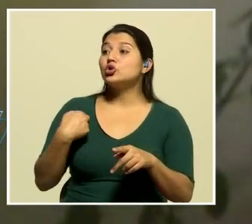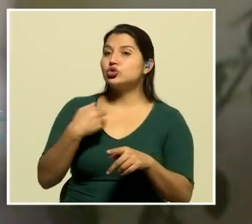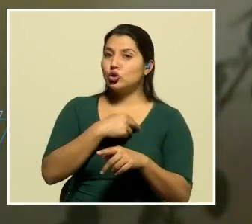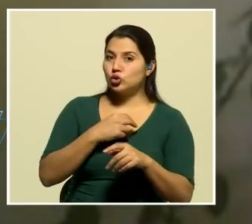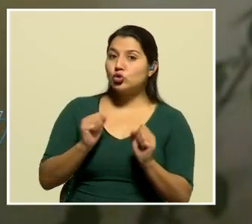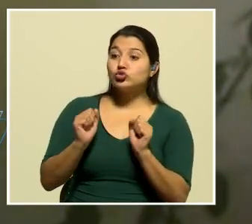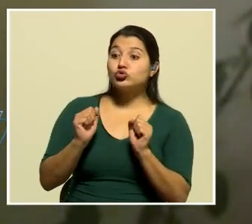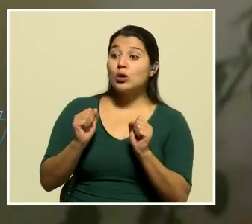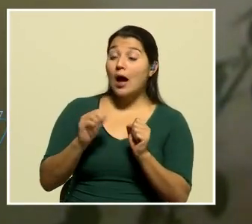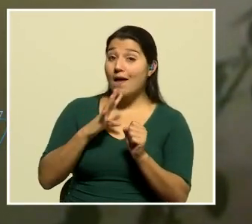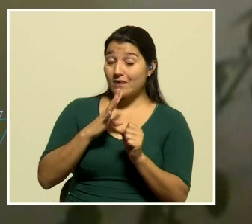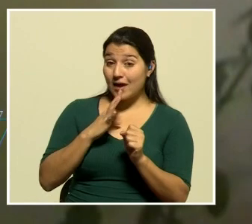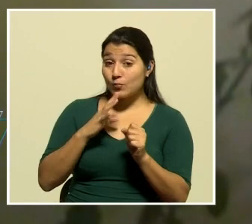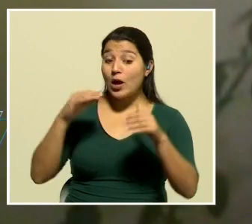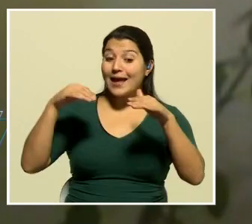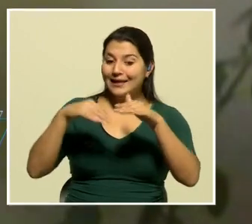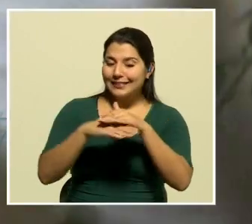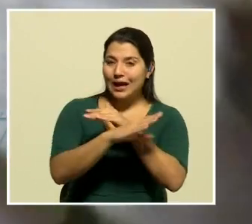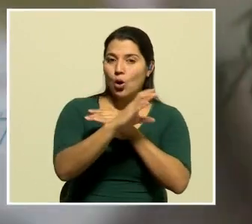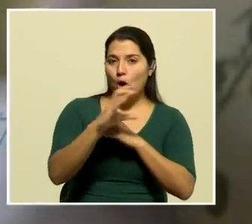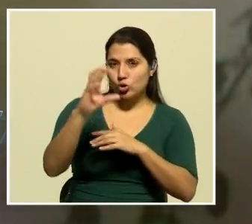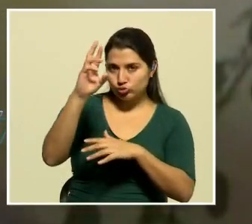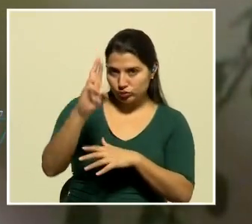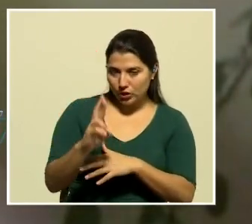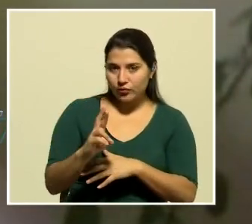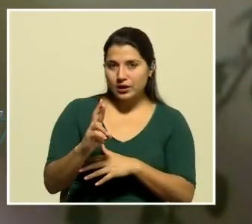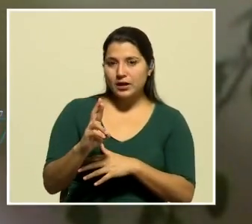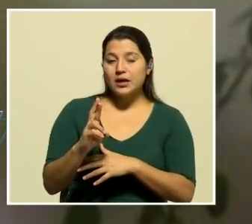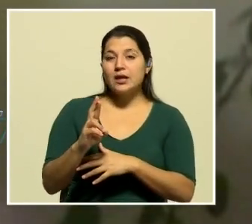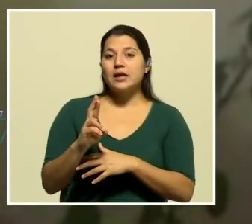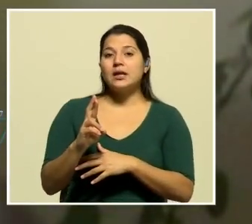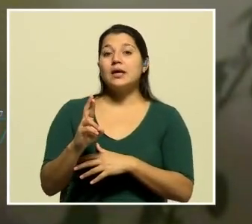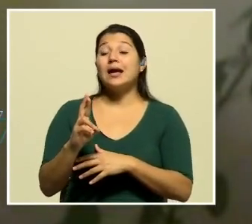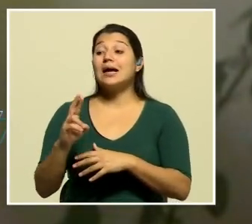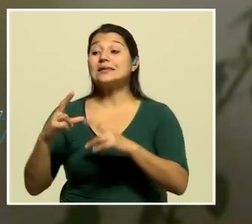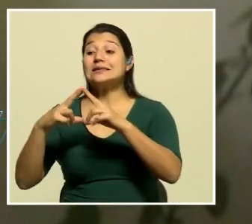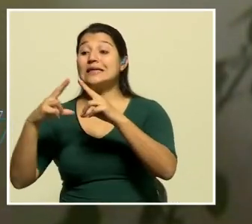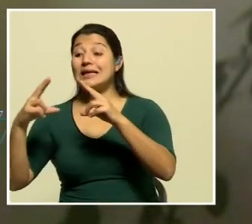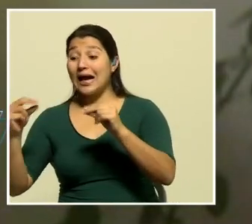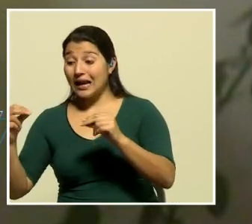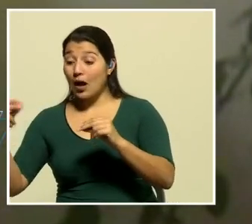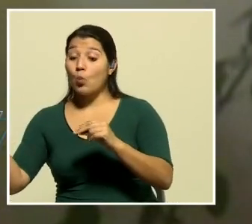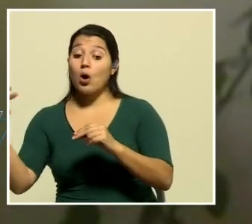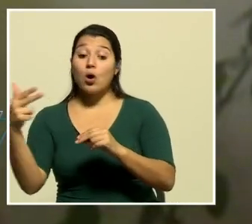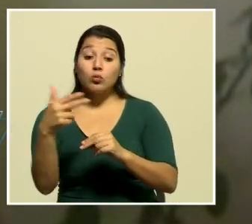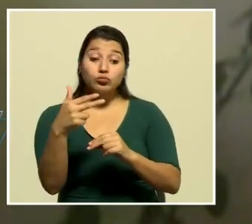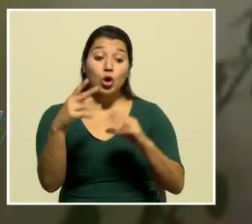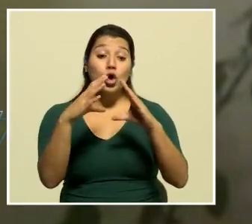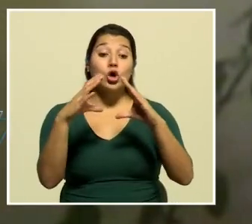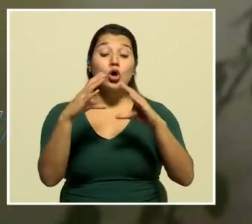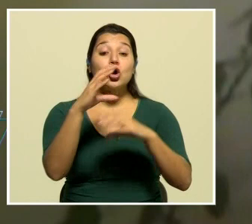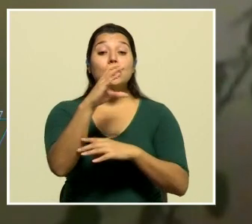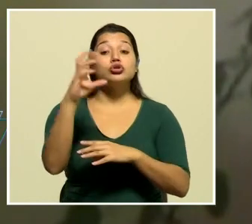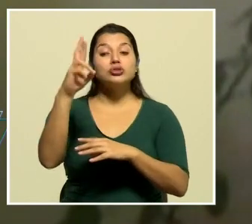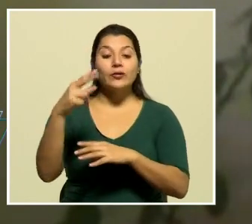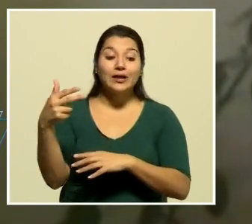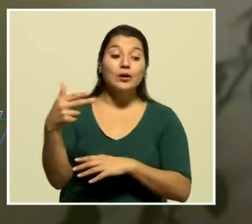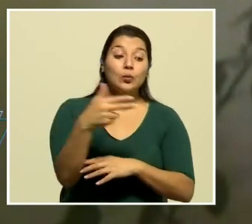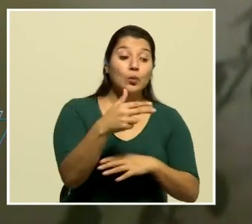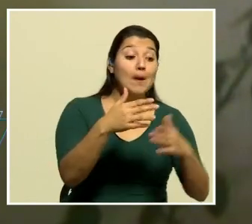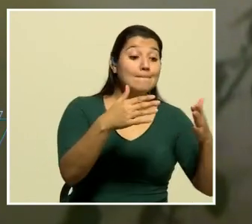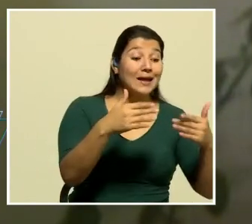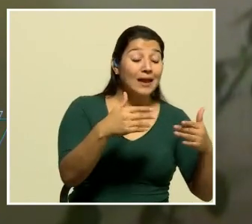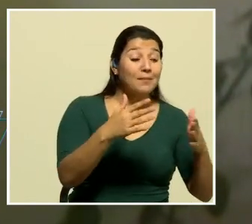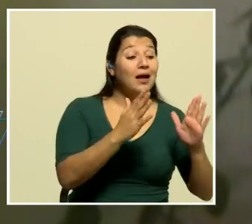Rica libremente, pasaron por Nicaragua, llegaron hasta Costa Rica, dejaron su mercancía en Panamá o dejaron su